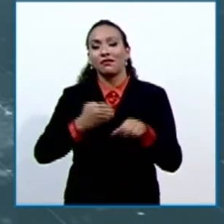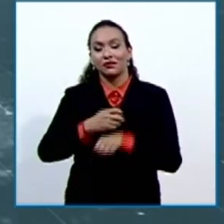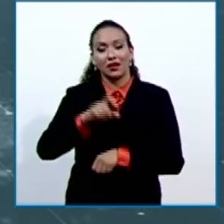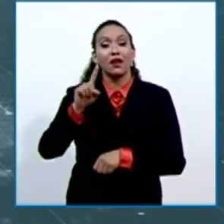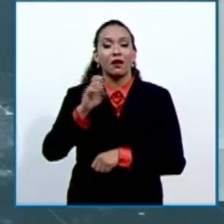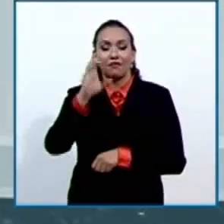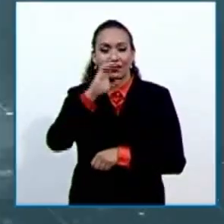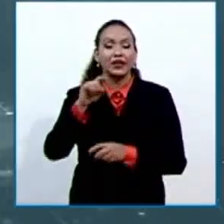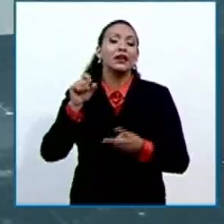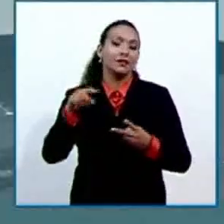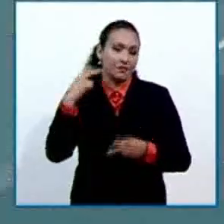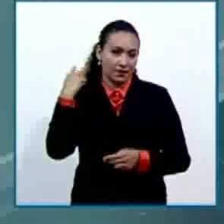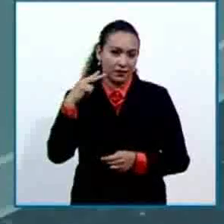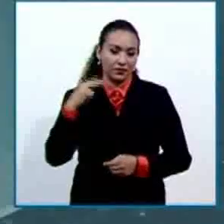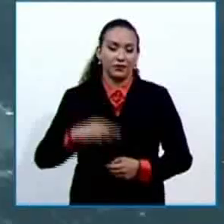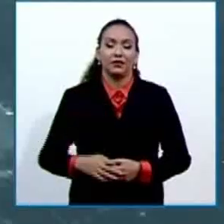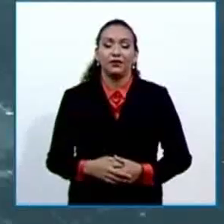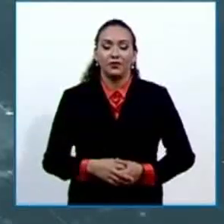y Veracruz.